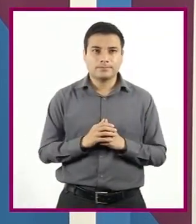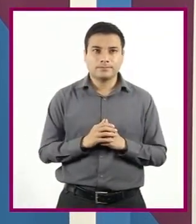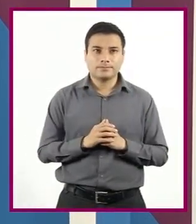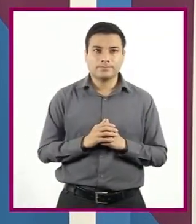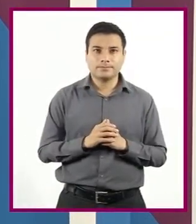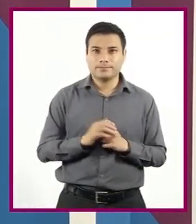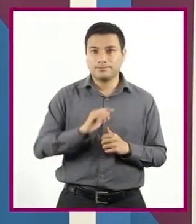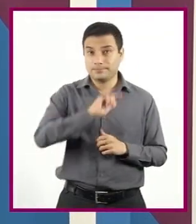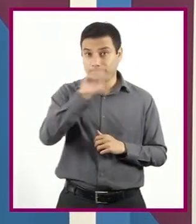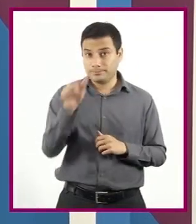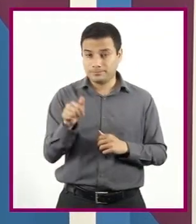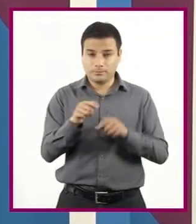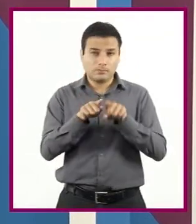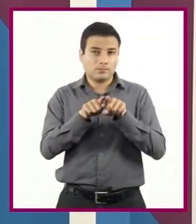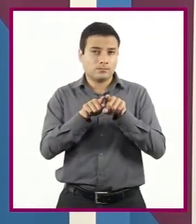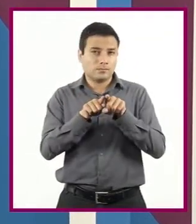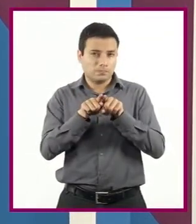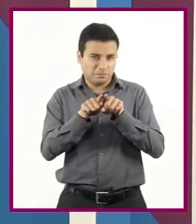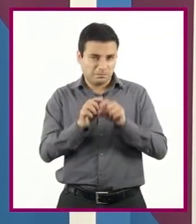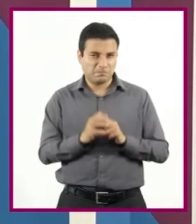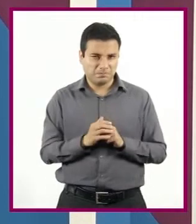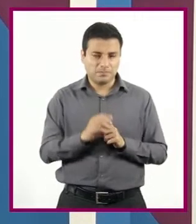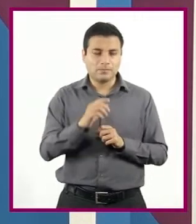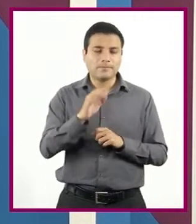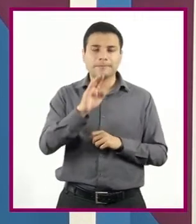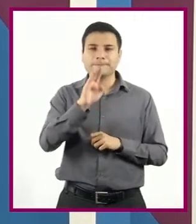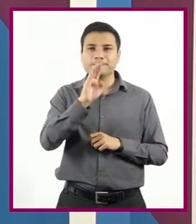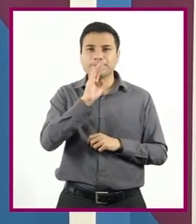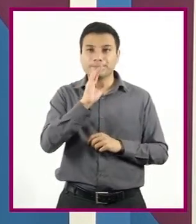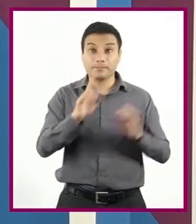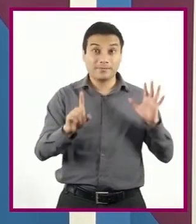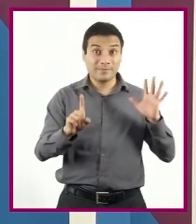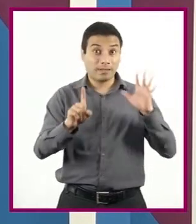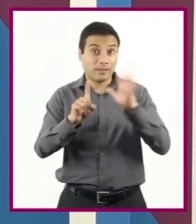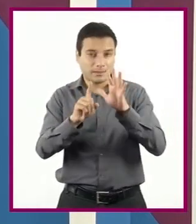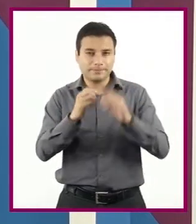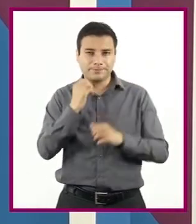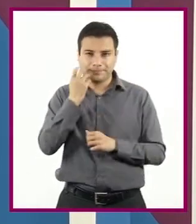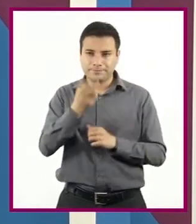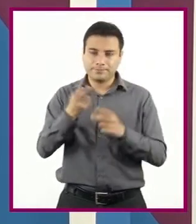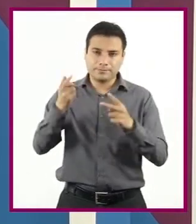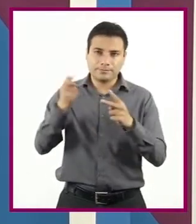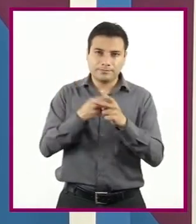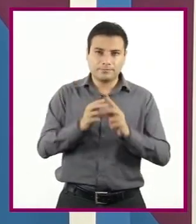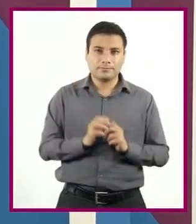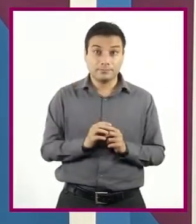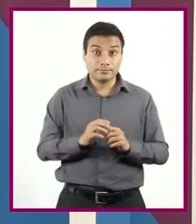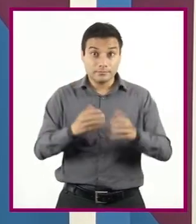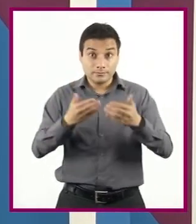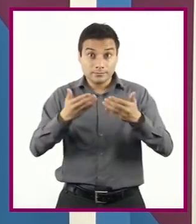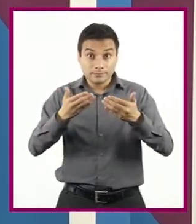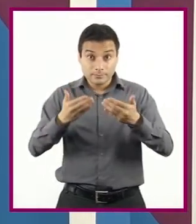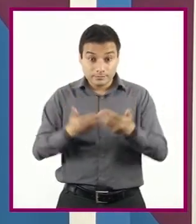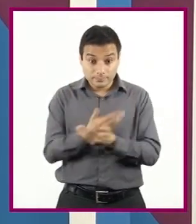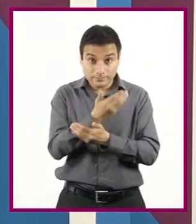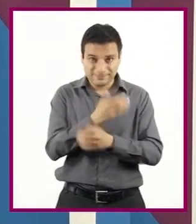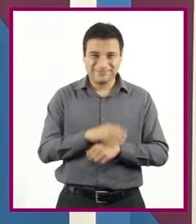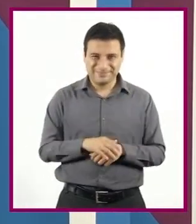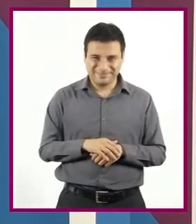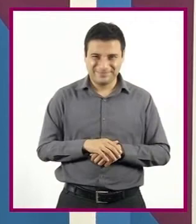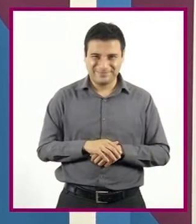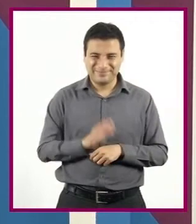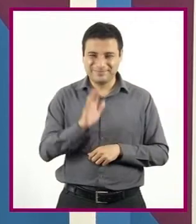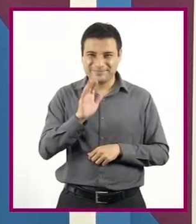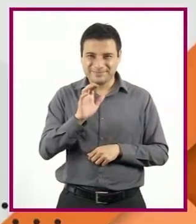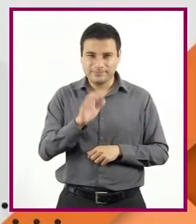los hermanos llegaron al encuentro de su madre para asesinarla. Nació Huitzilopochtli en forma adulta y